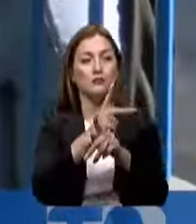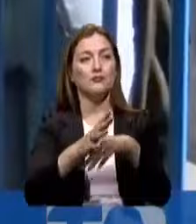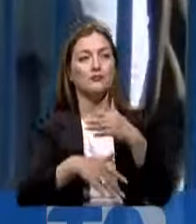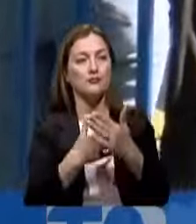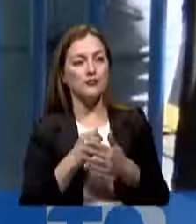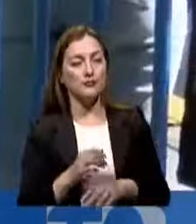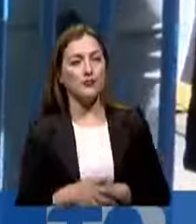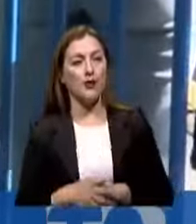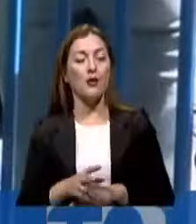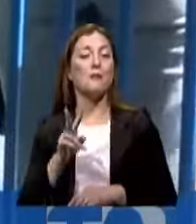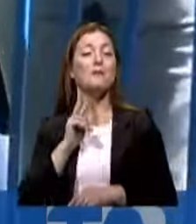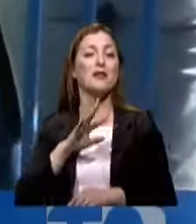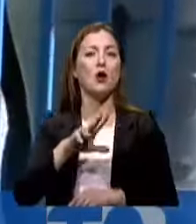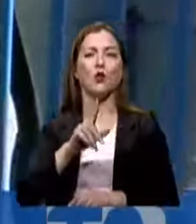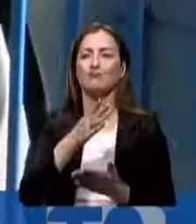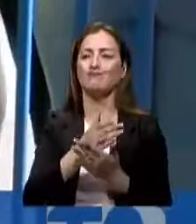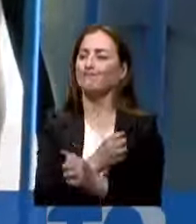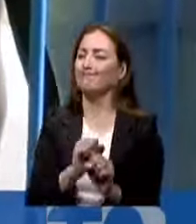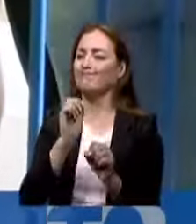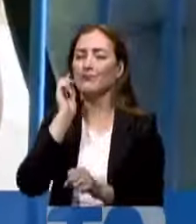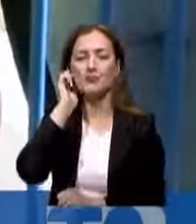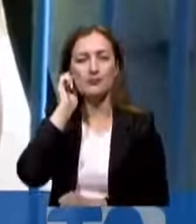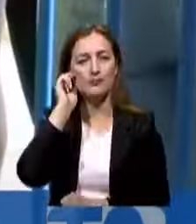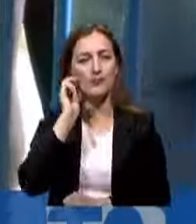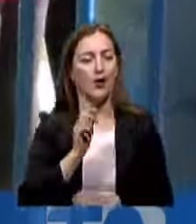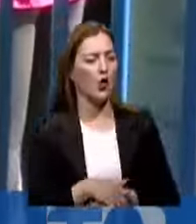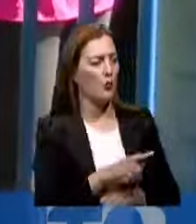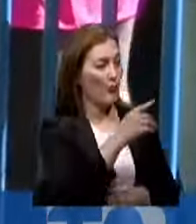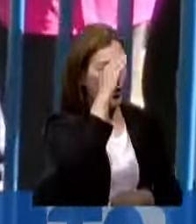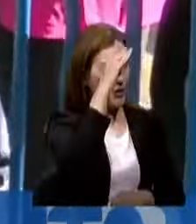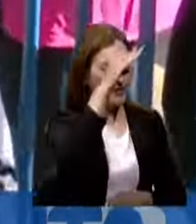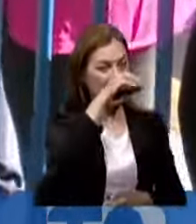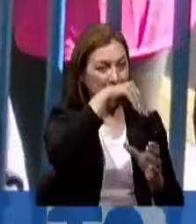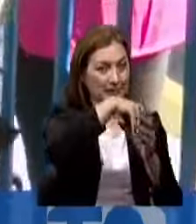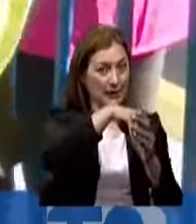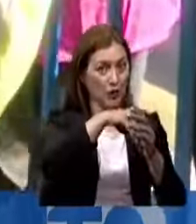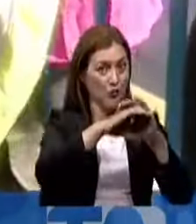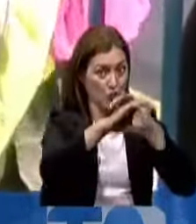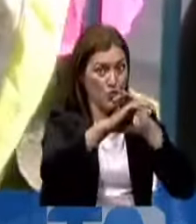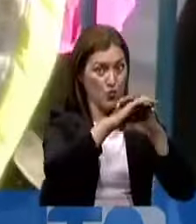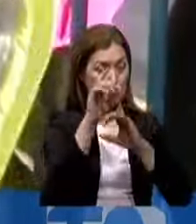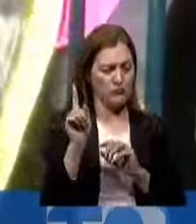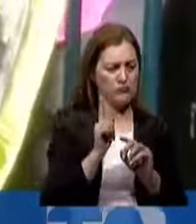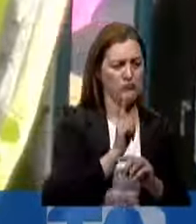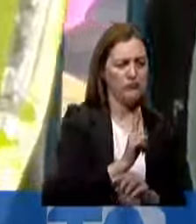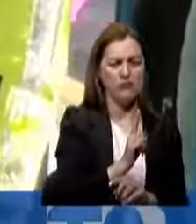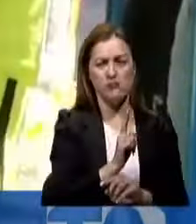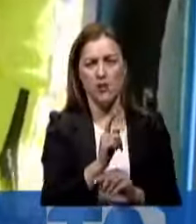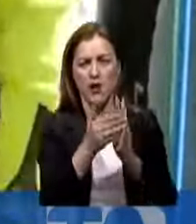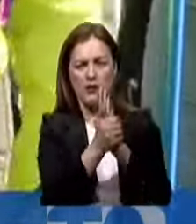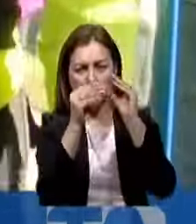para evitar ser víctimas de la delincuencia. Es decir, los policías se van a desplazar junto con los usuarios dentro de estos medios de